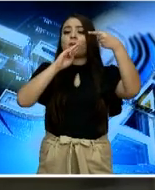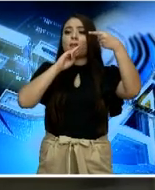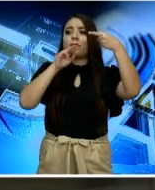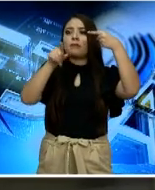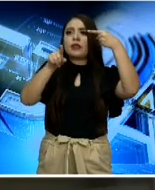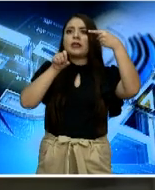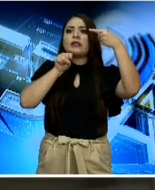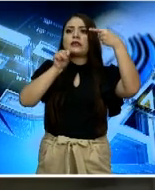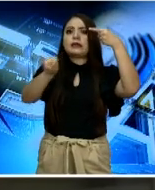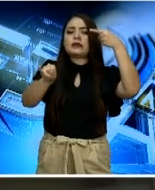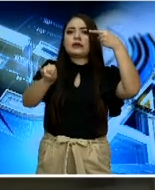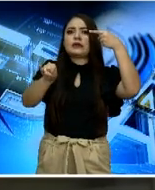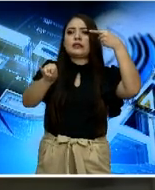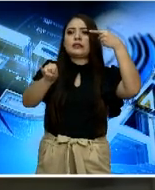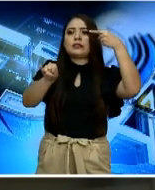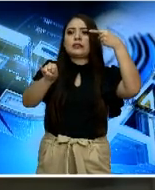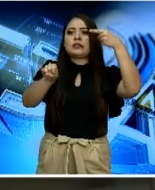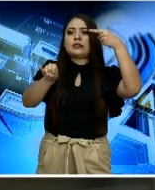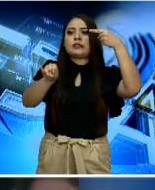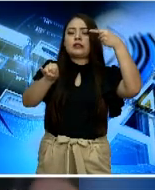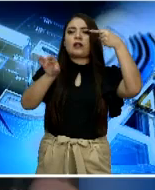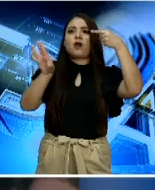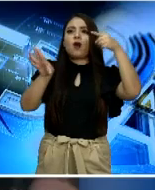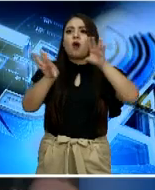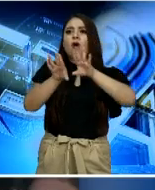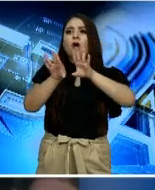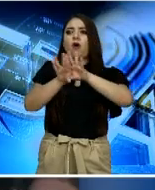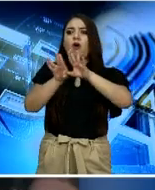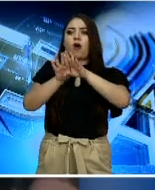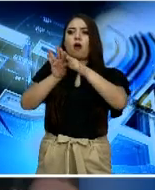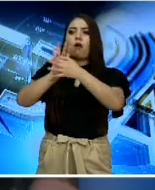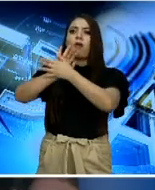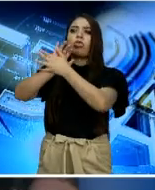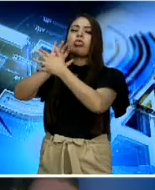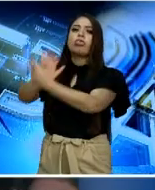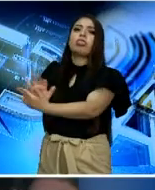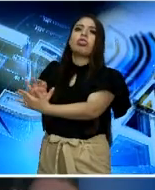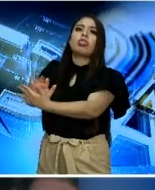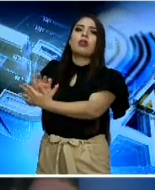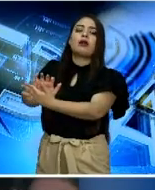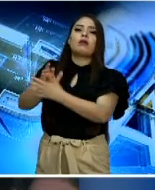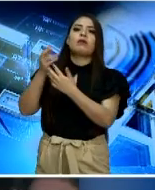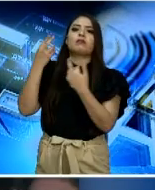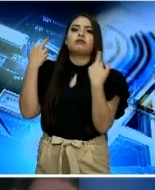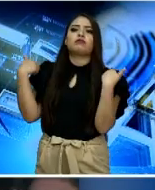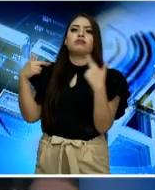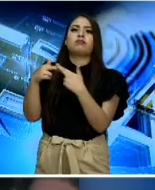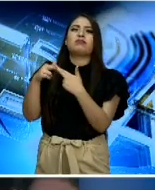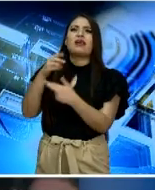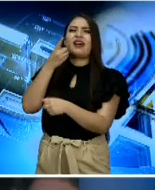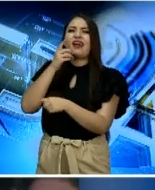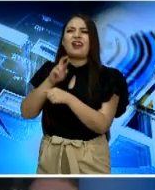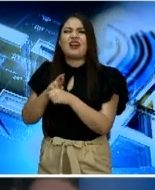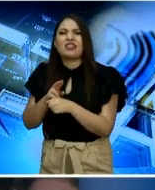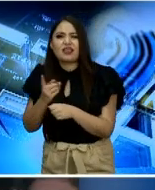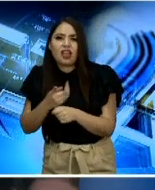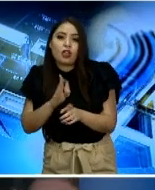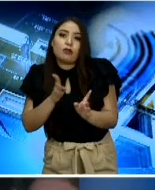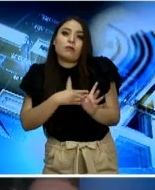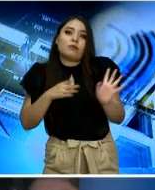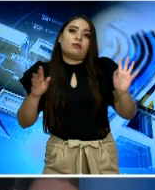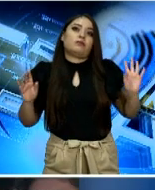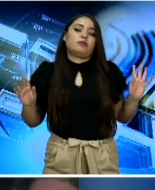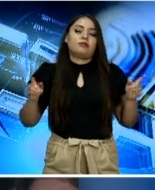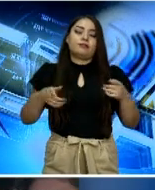derecho, al causar daño moral a la directora y a la maestra. ¿Qué? Bueno, ya que las exhibió